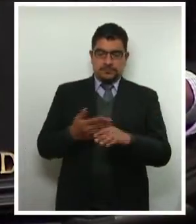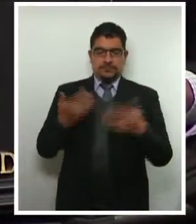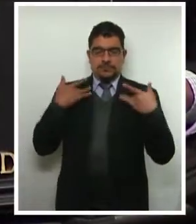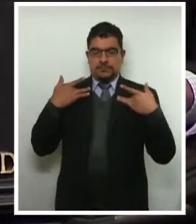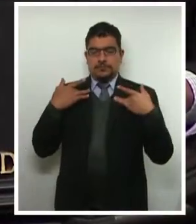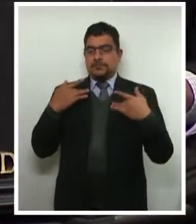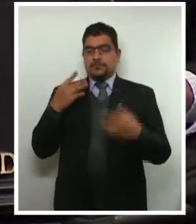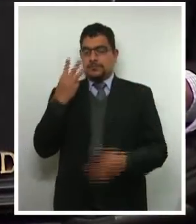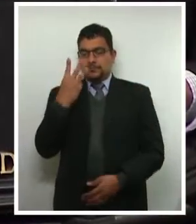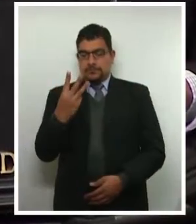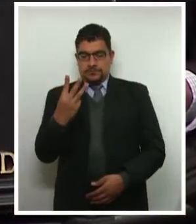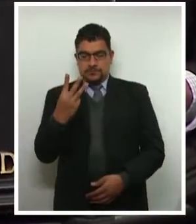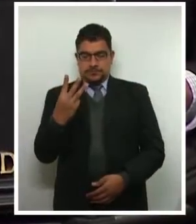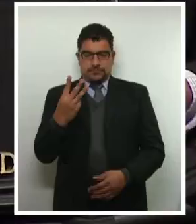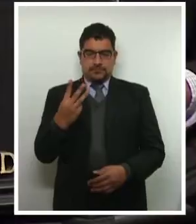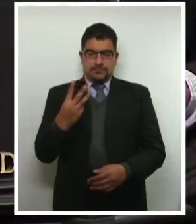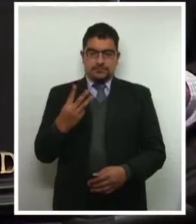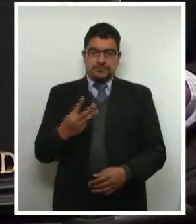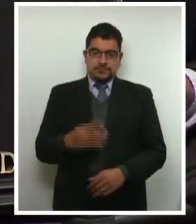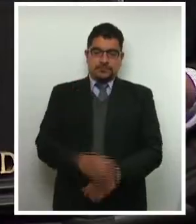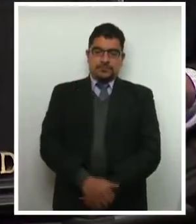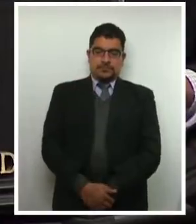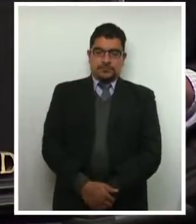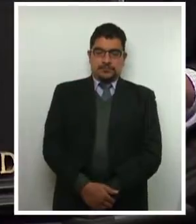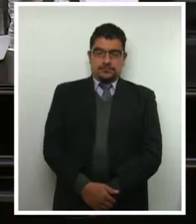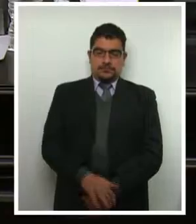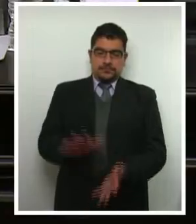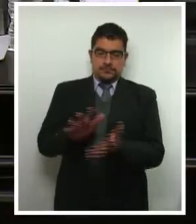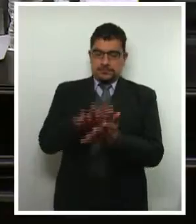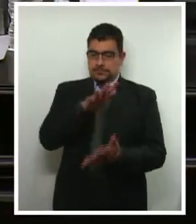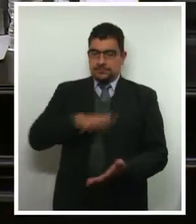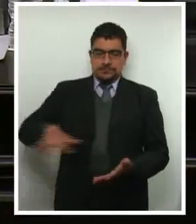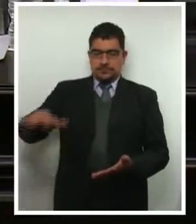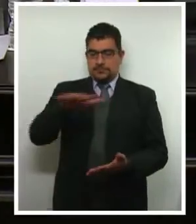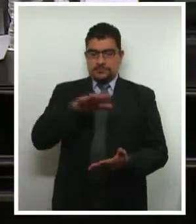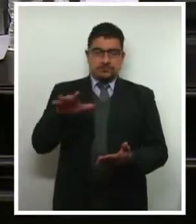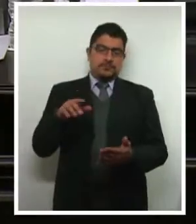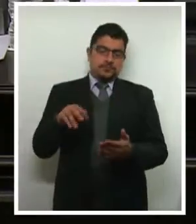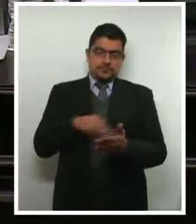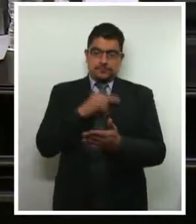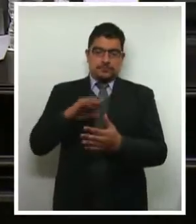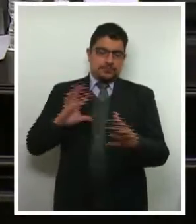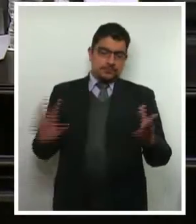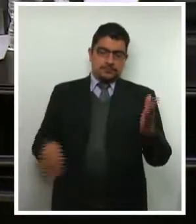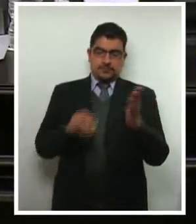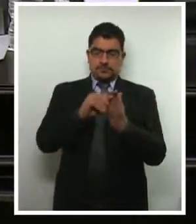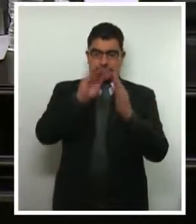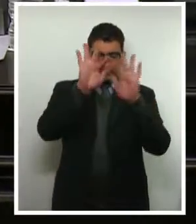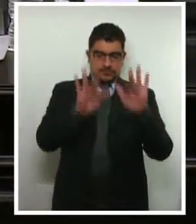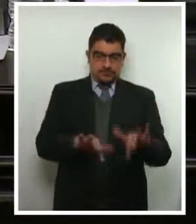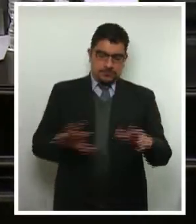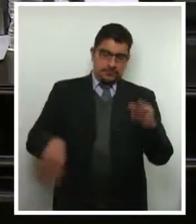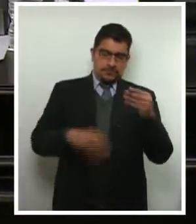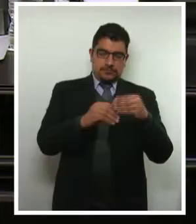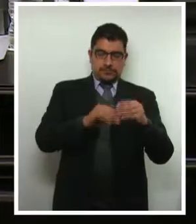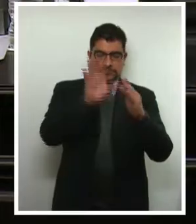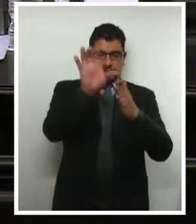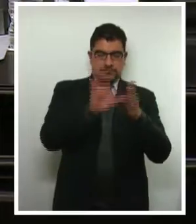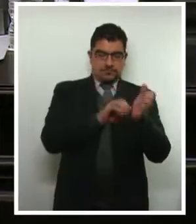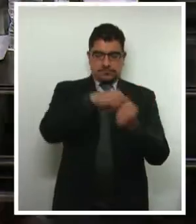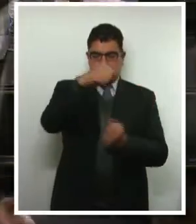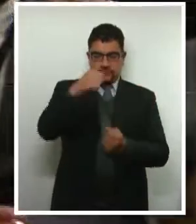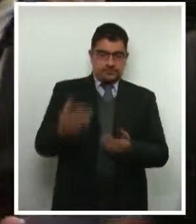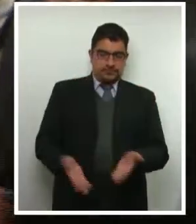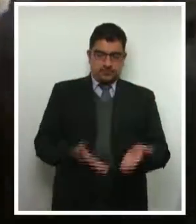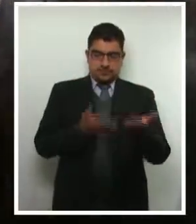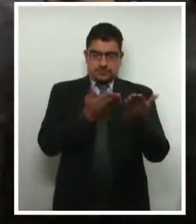y 3 abstenciones. Tiene mayoría calificada. Incorpórese el preámbulo al